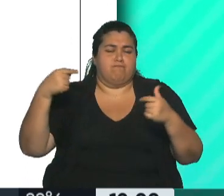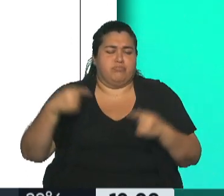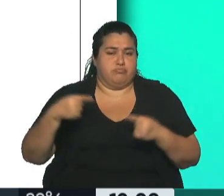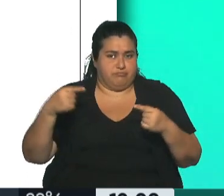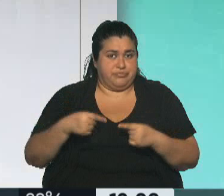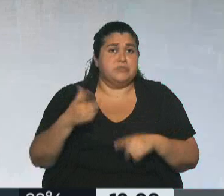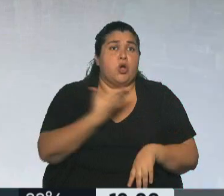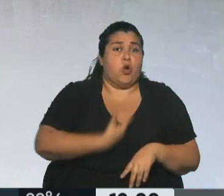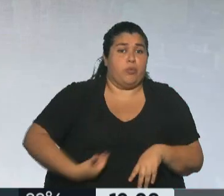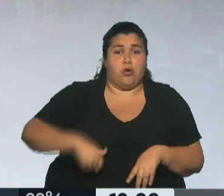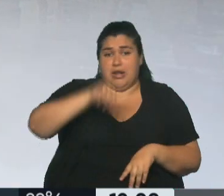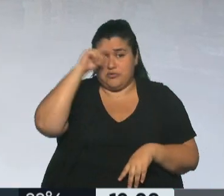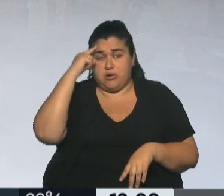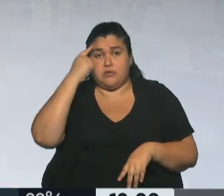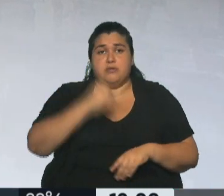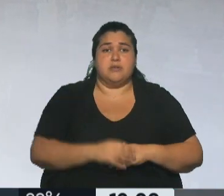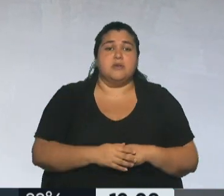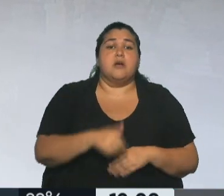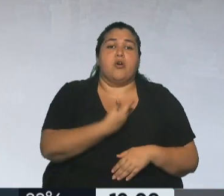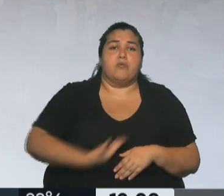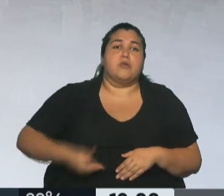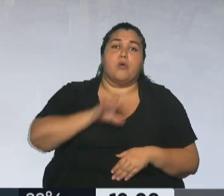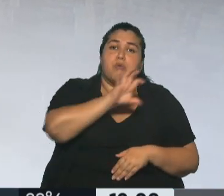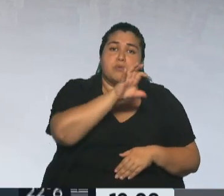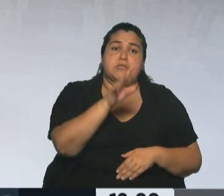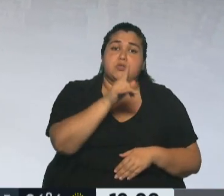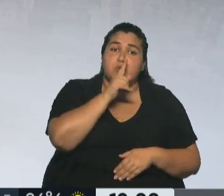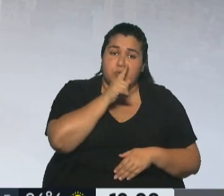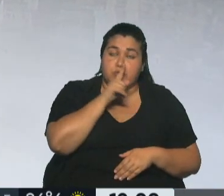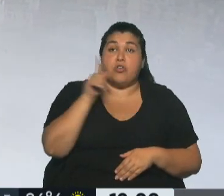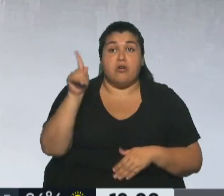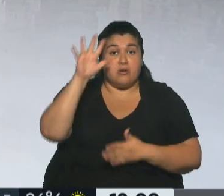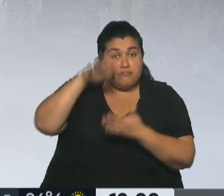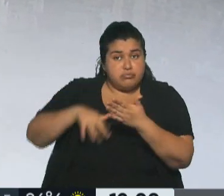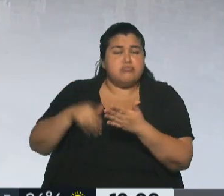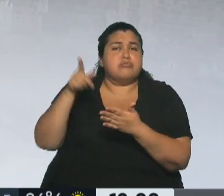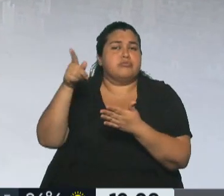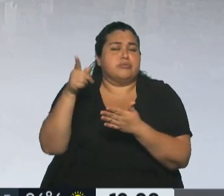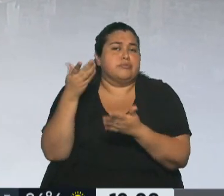entre el gobierno nacional y la provincia de chubut bueno así están las cosas con este tema